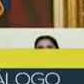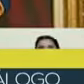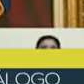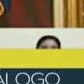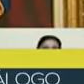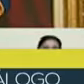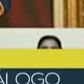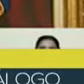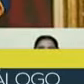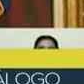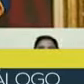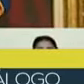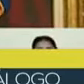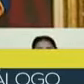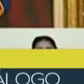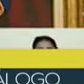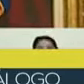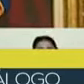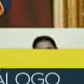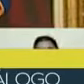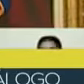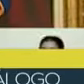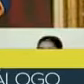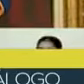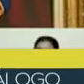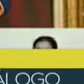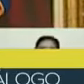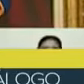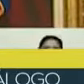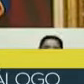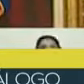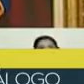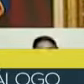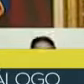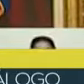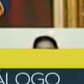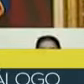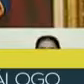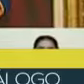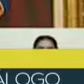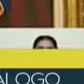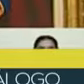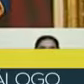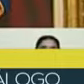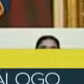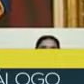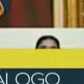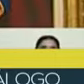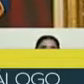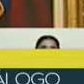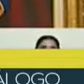antiimperialista, pero soy admirador de los Estados Unidos y quiero a los Estados Unidos.